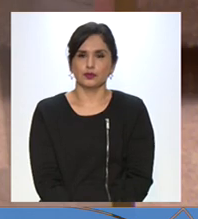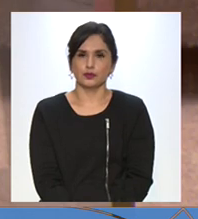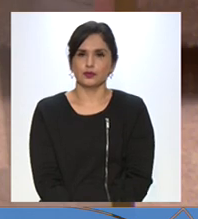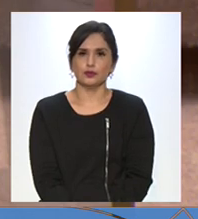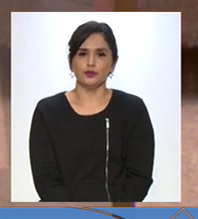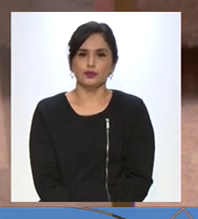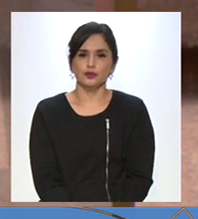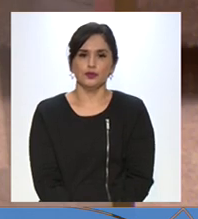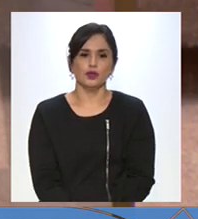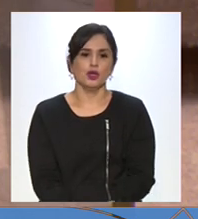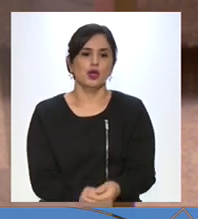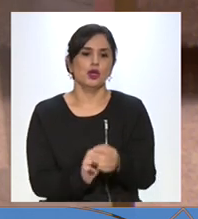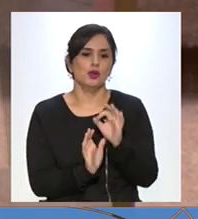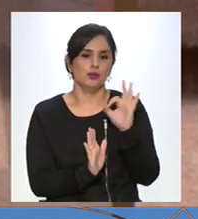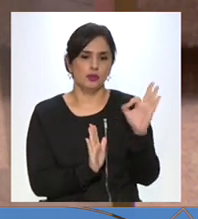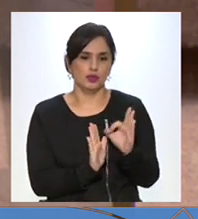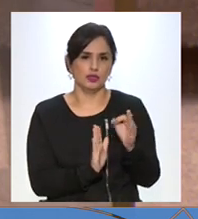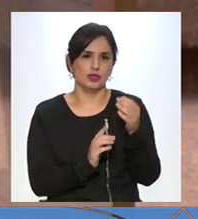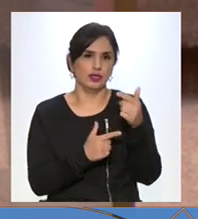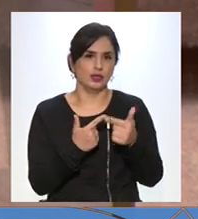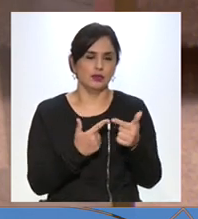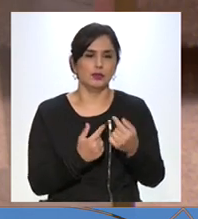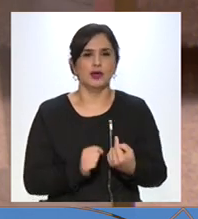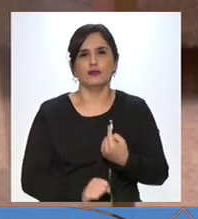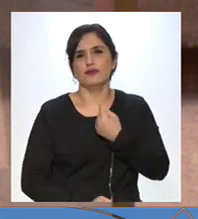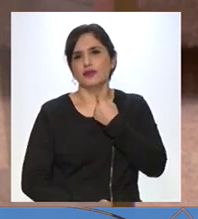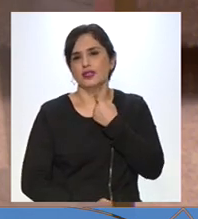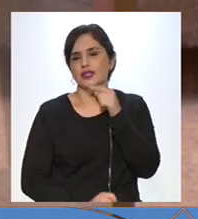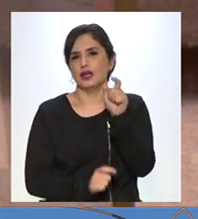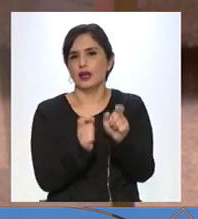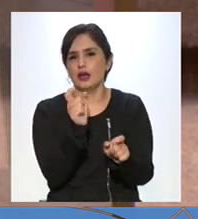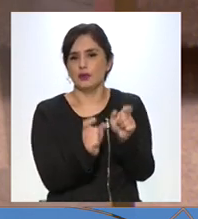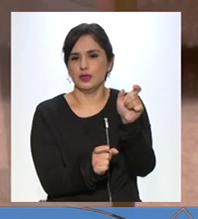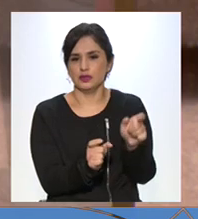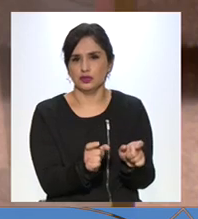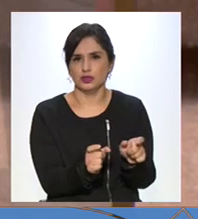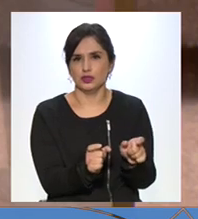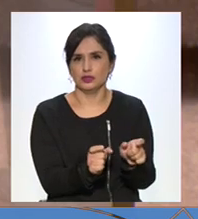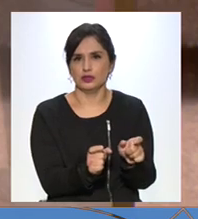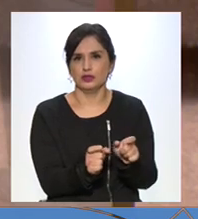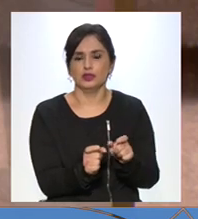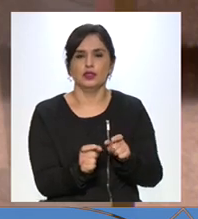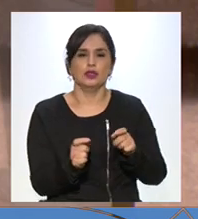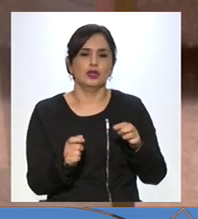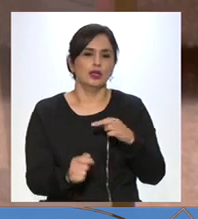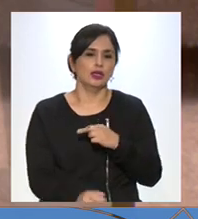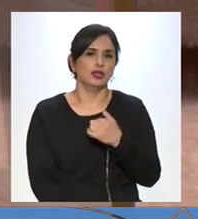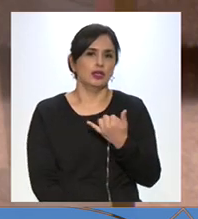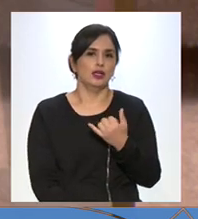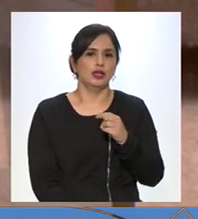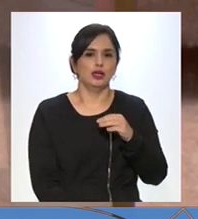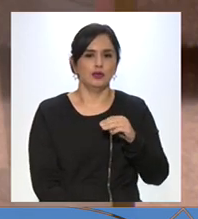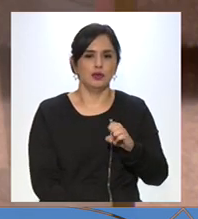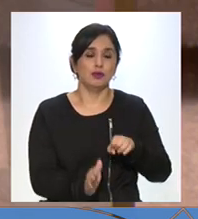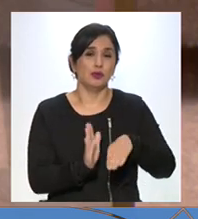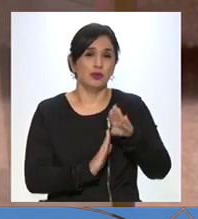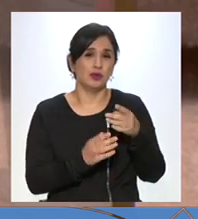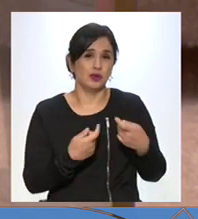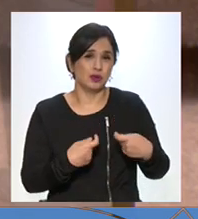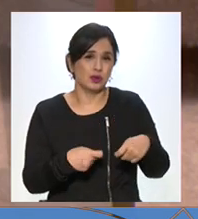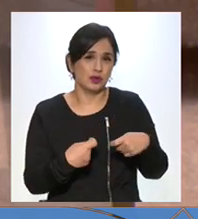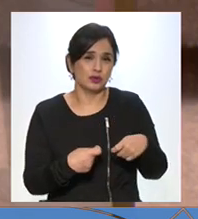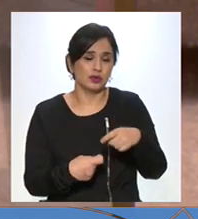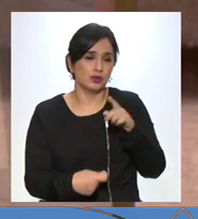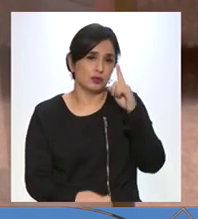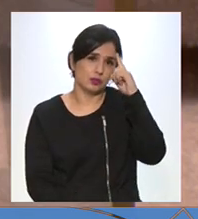de la tasa de política monetaria va a perjudicar a las personas y a las pymes por mayor costo del crédito, pero no